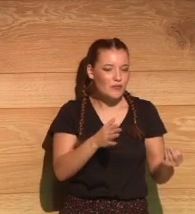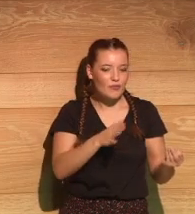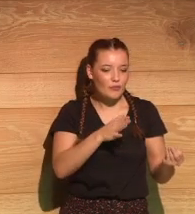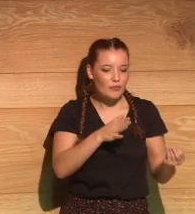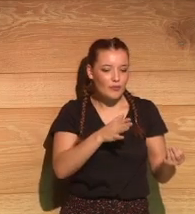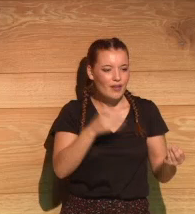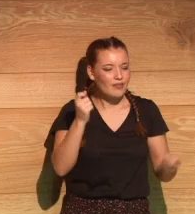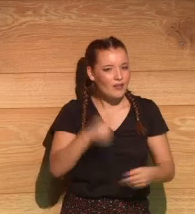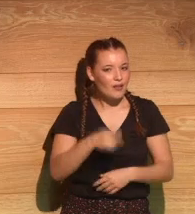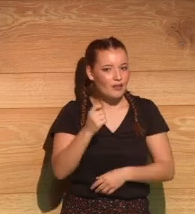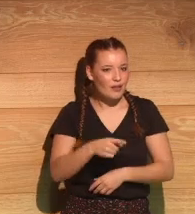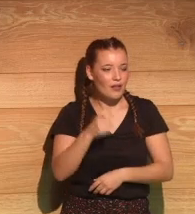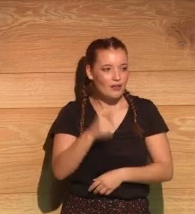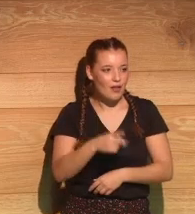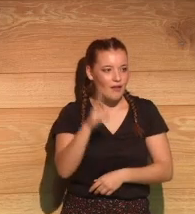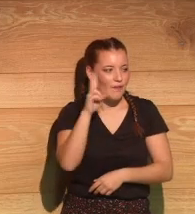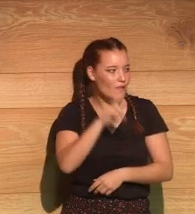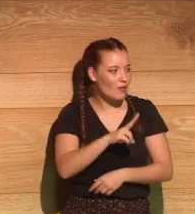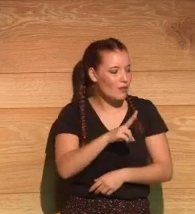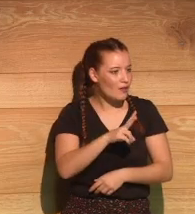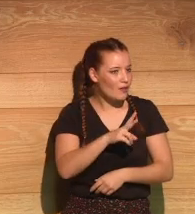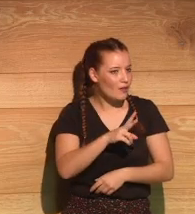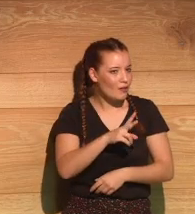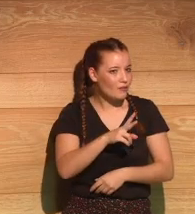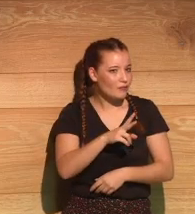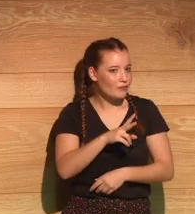se ven este tipo de